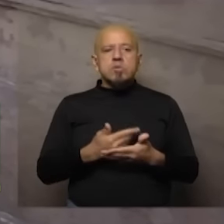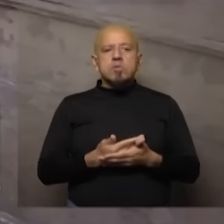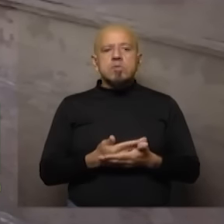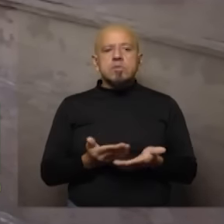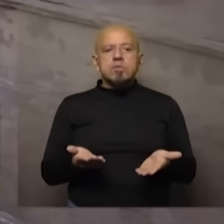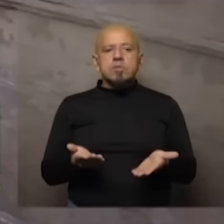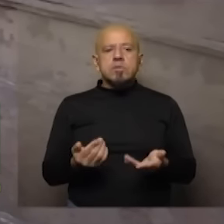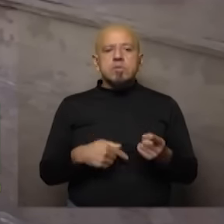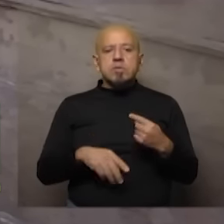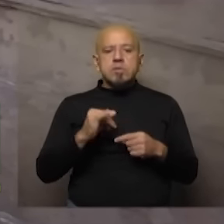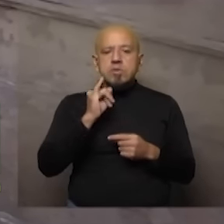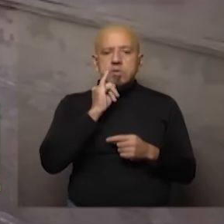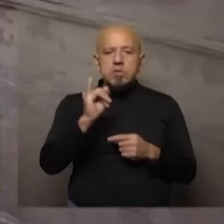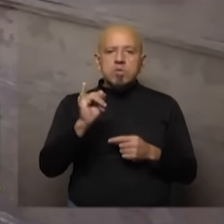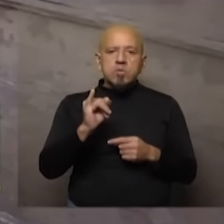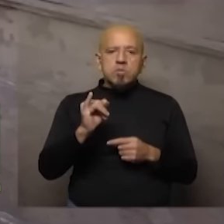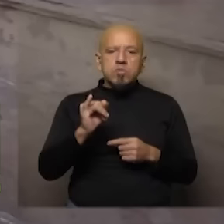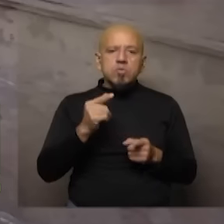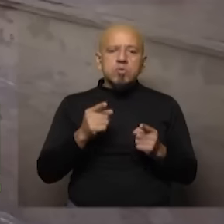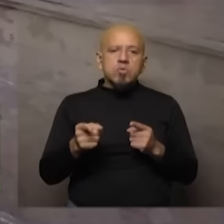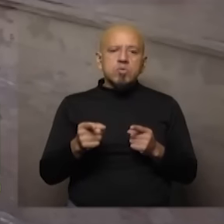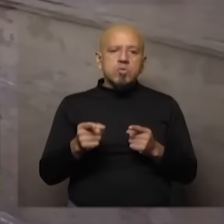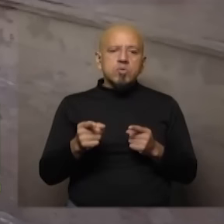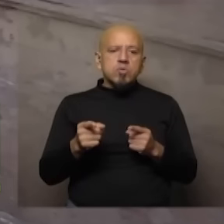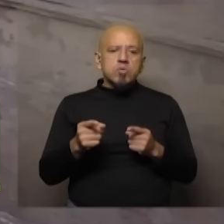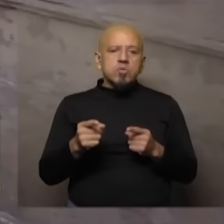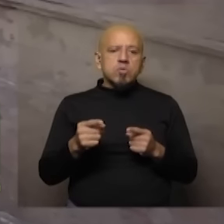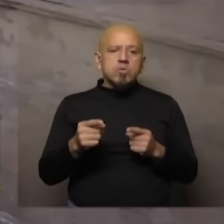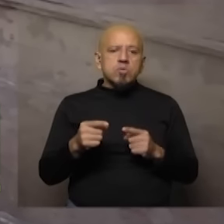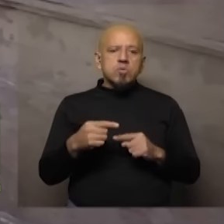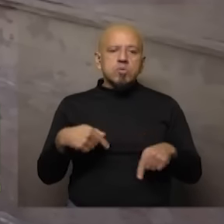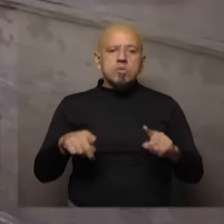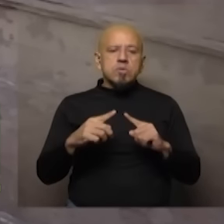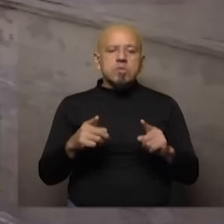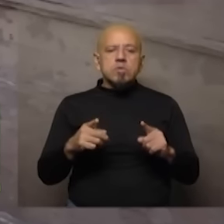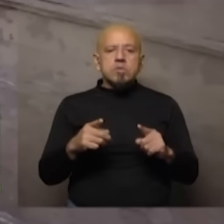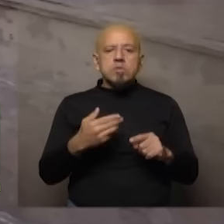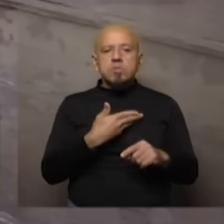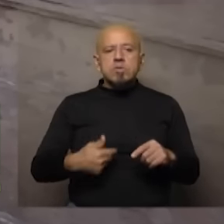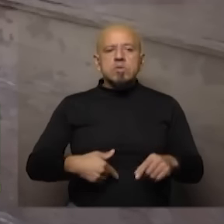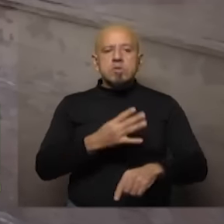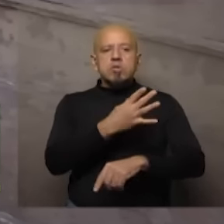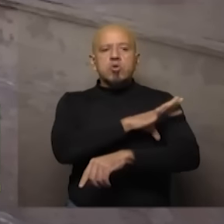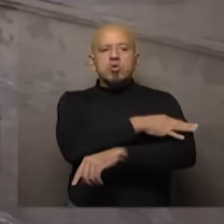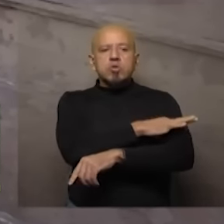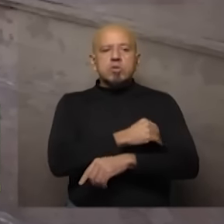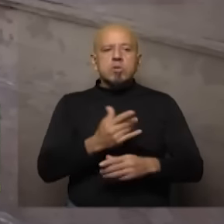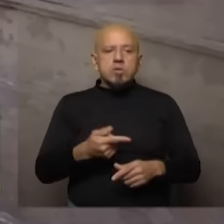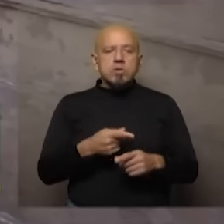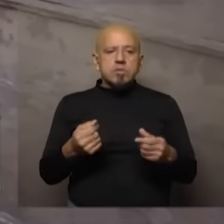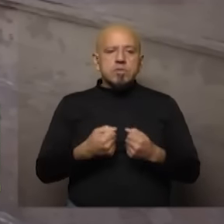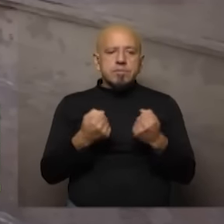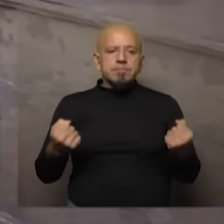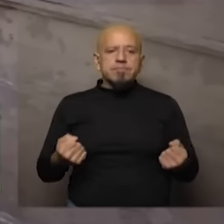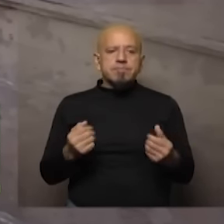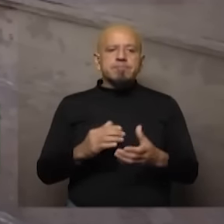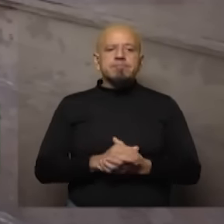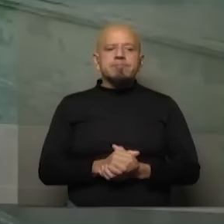de la denuncia presentada contra el precandidato a la presidencia del Frente Amplio, Yamandú Orsi. En algunos minutos venimos con todos los detalles.